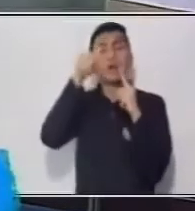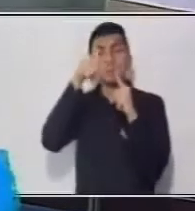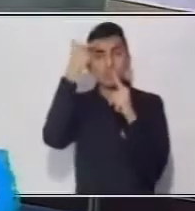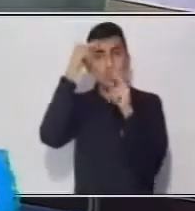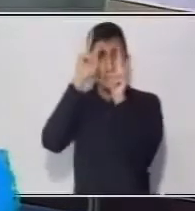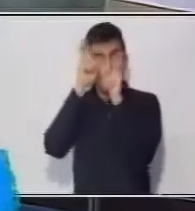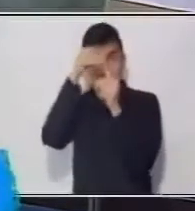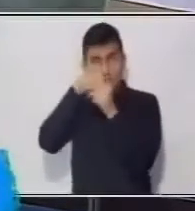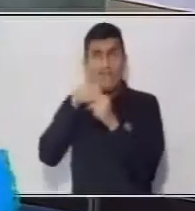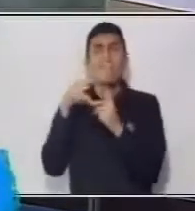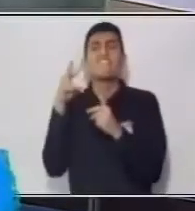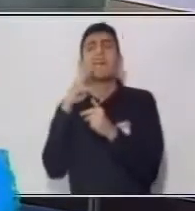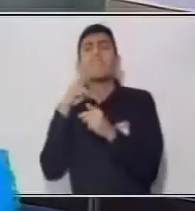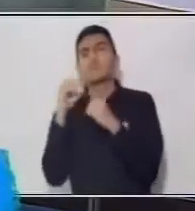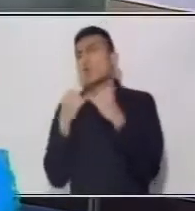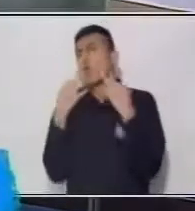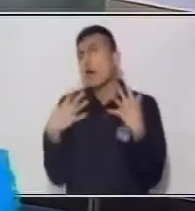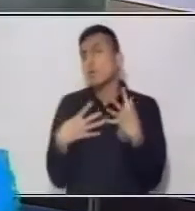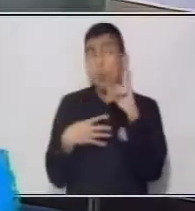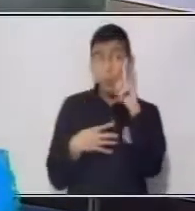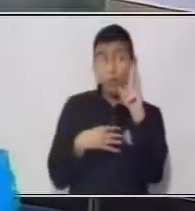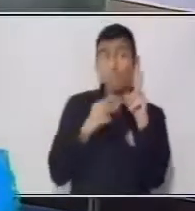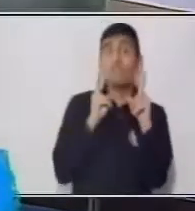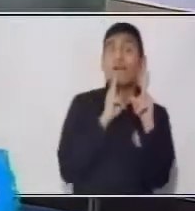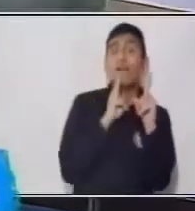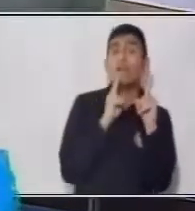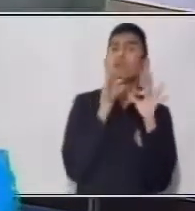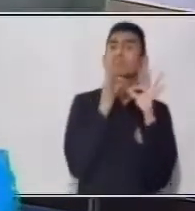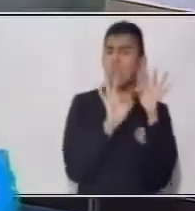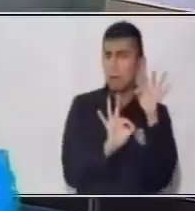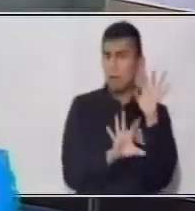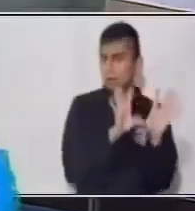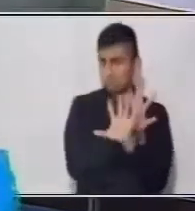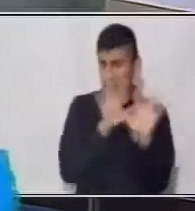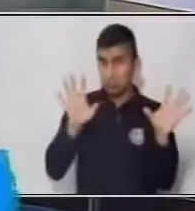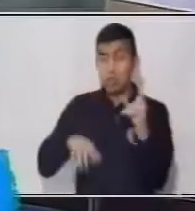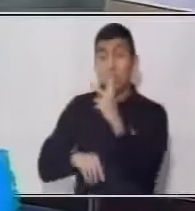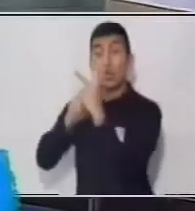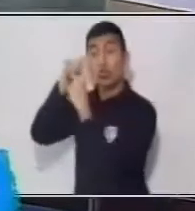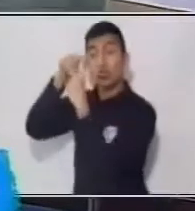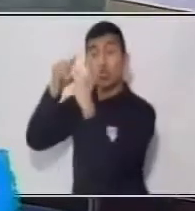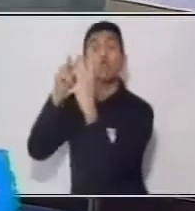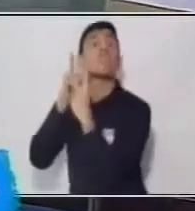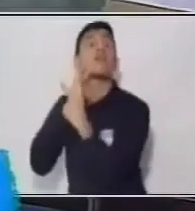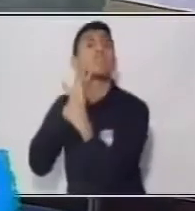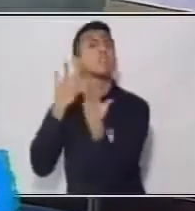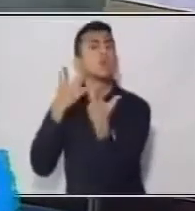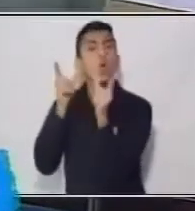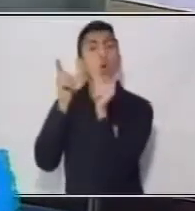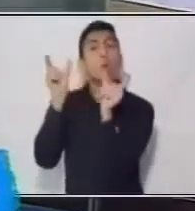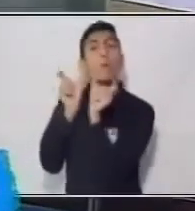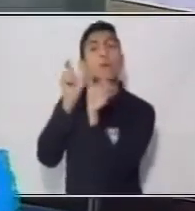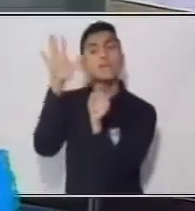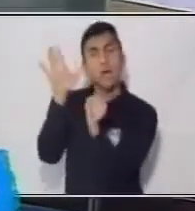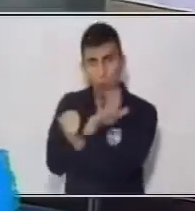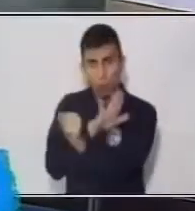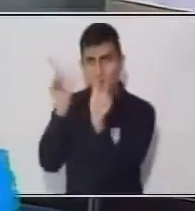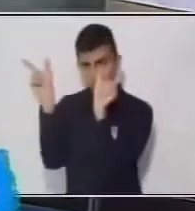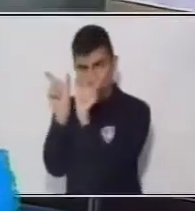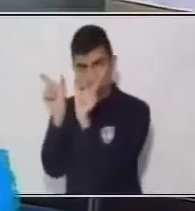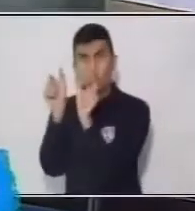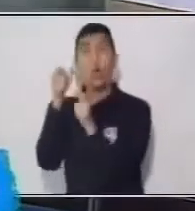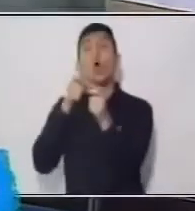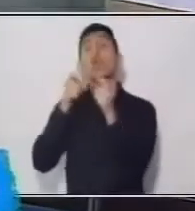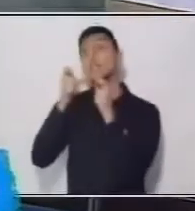de verbos que tiene, que puede ser oración simple, oración compuesta o compleja, y que vimos las oraciones